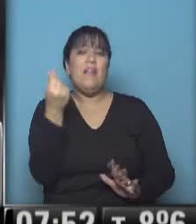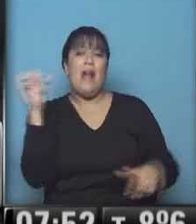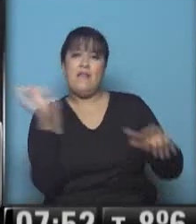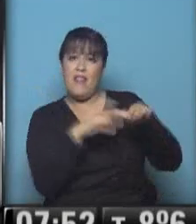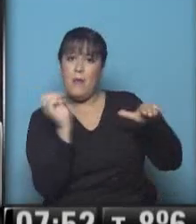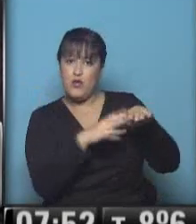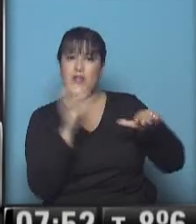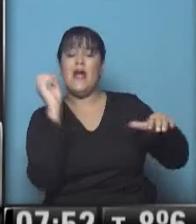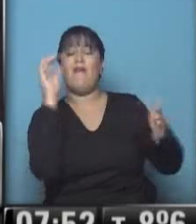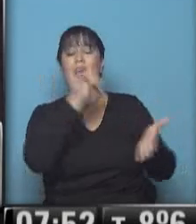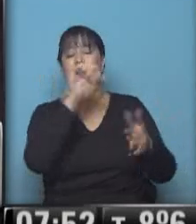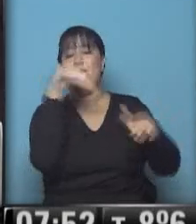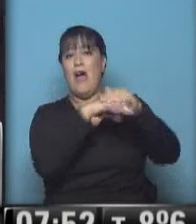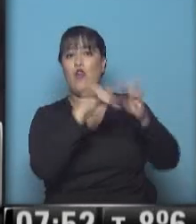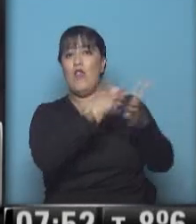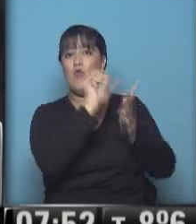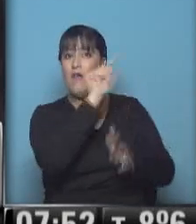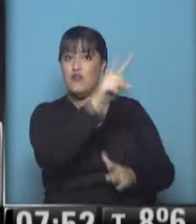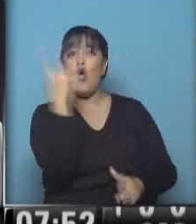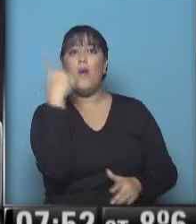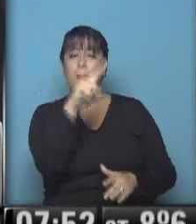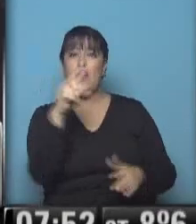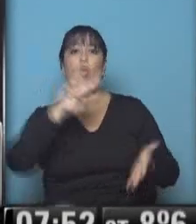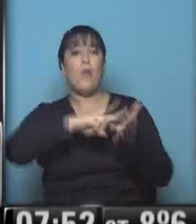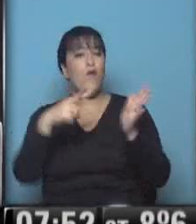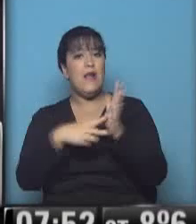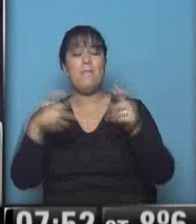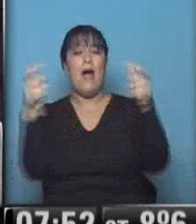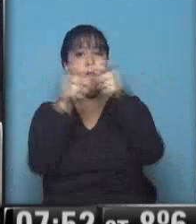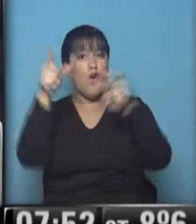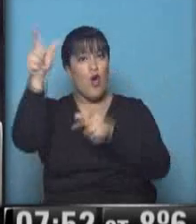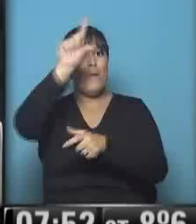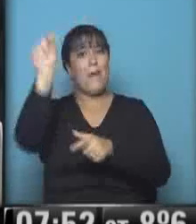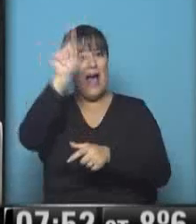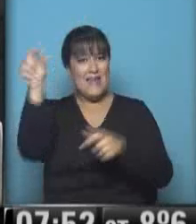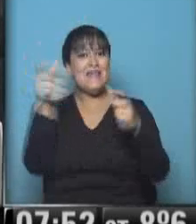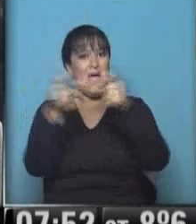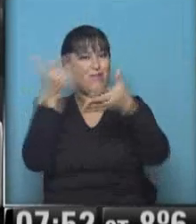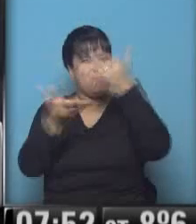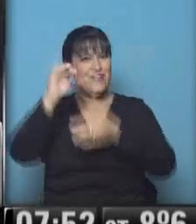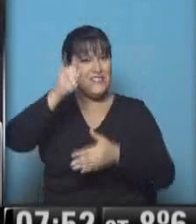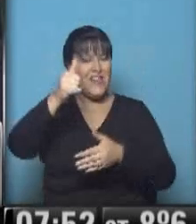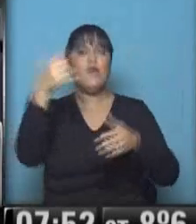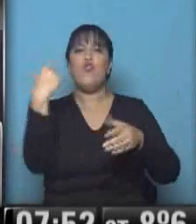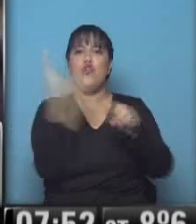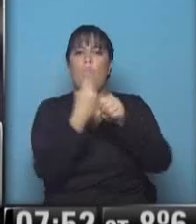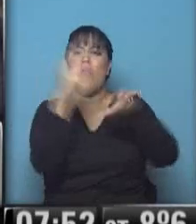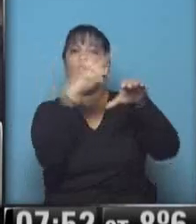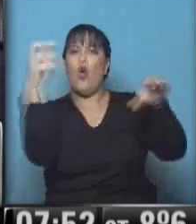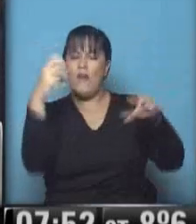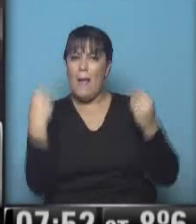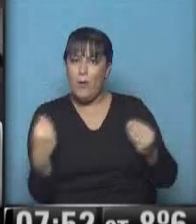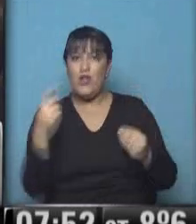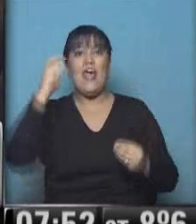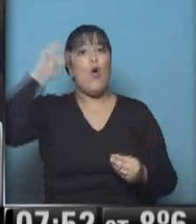través del banco de Nueva York El problema es que no le llegaba el dinero a los bonistas aquellos que adiron al canje porque griesa obliga al banco de